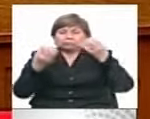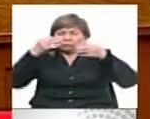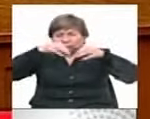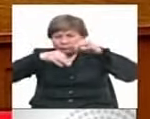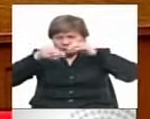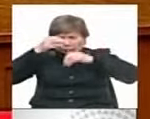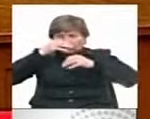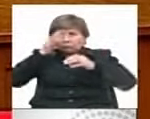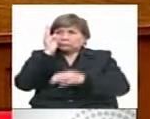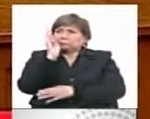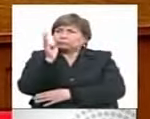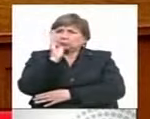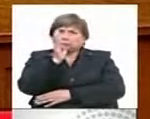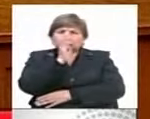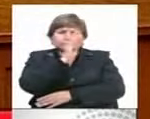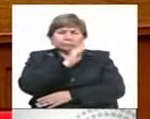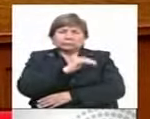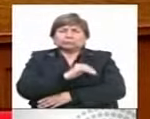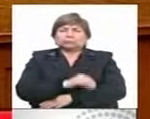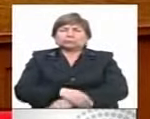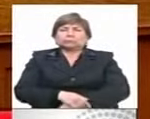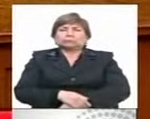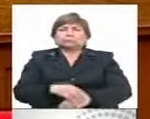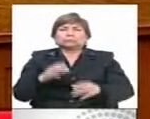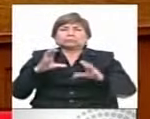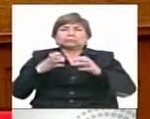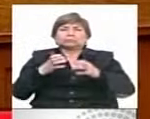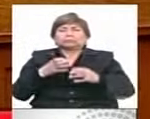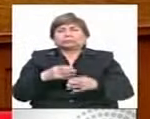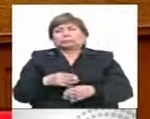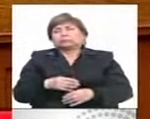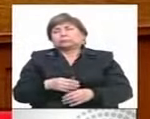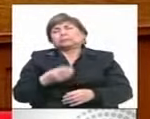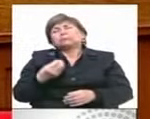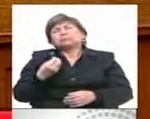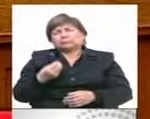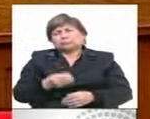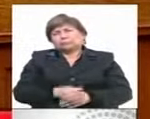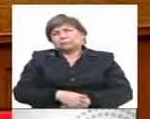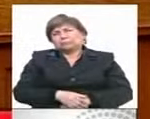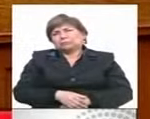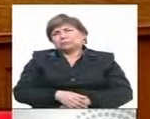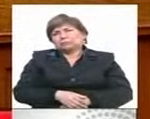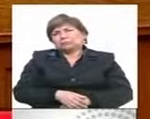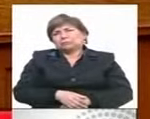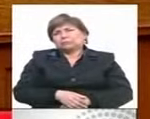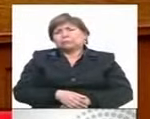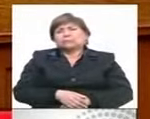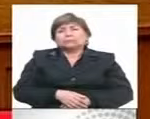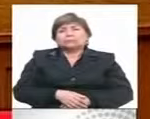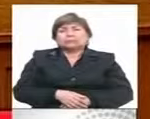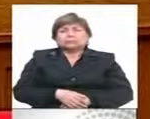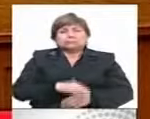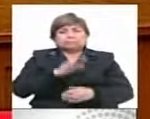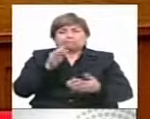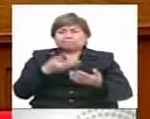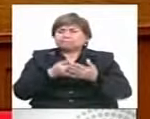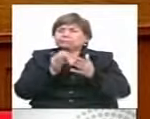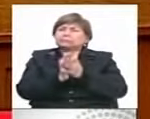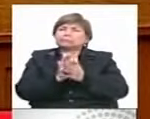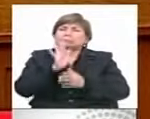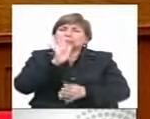las bibliotecas, las aulas. ¿Por qué? Porque ellos ya piden, todas las